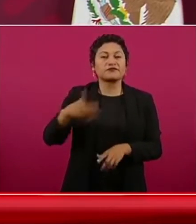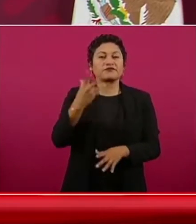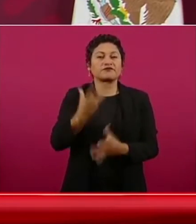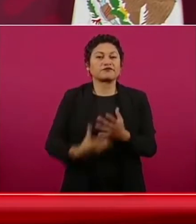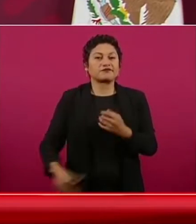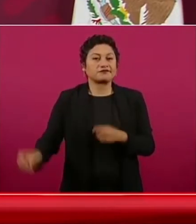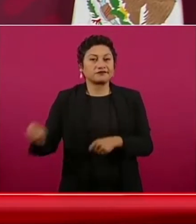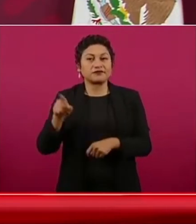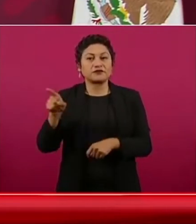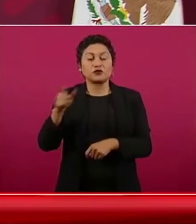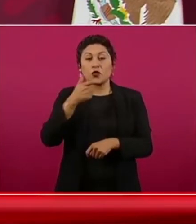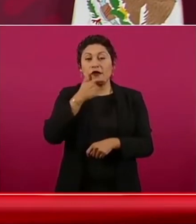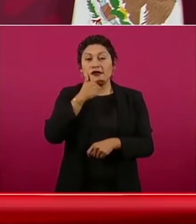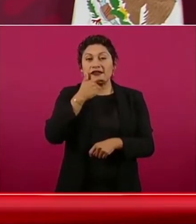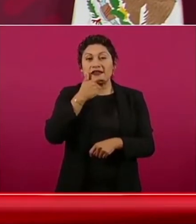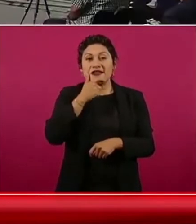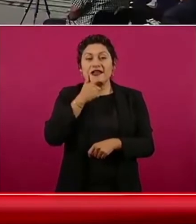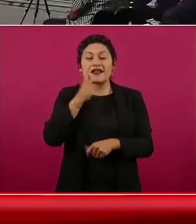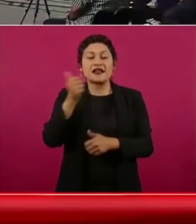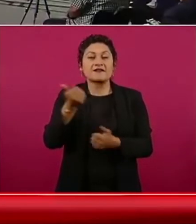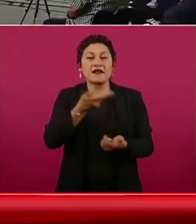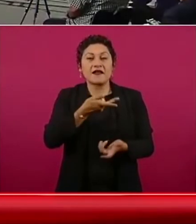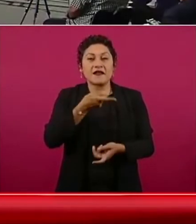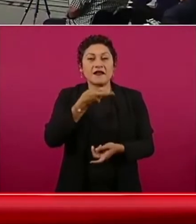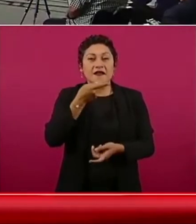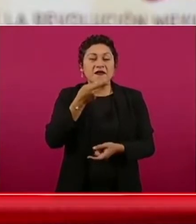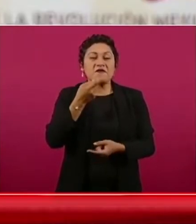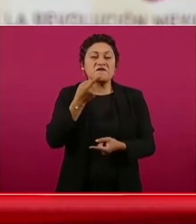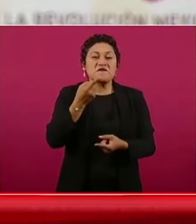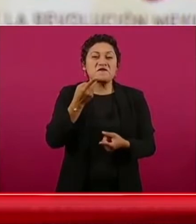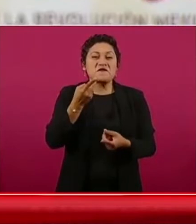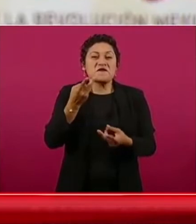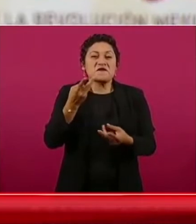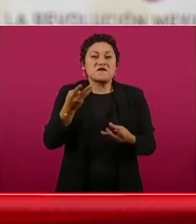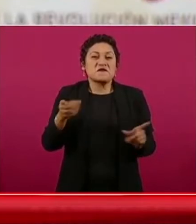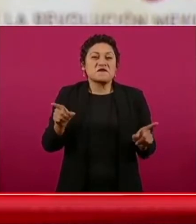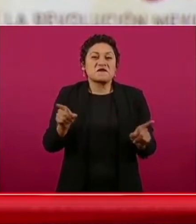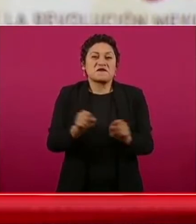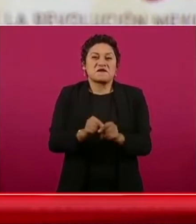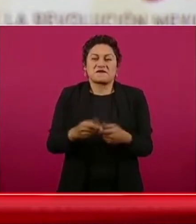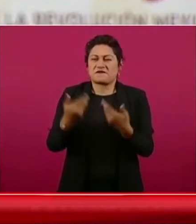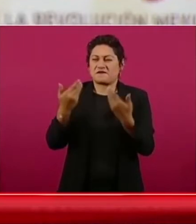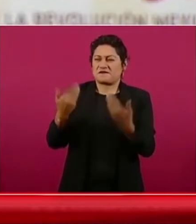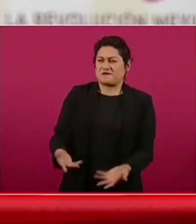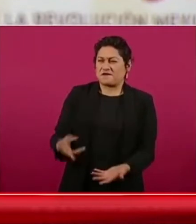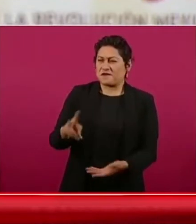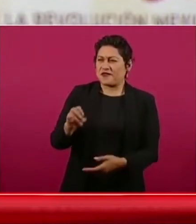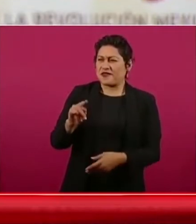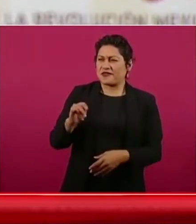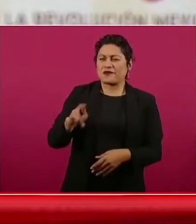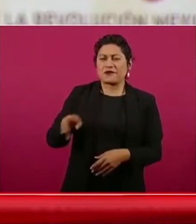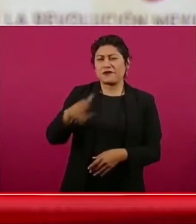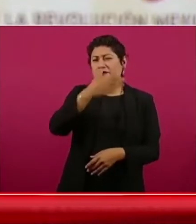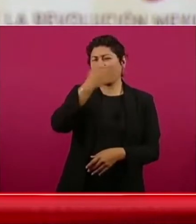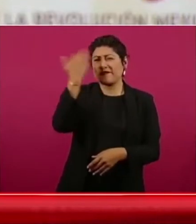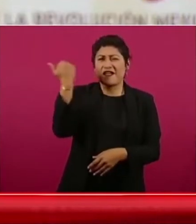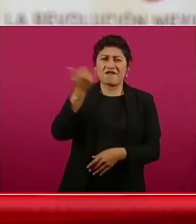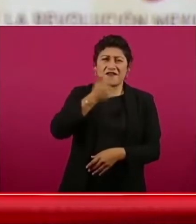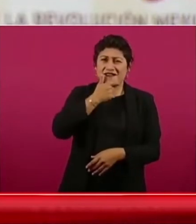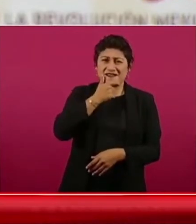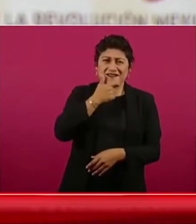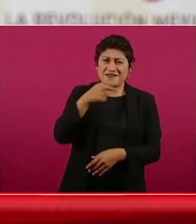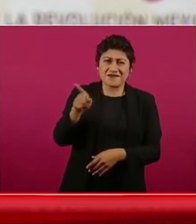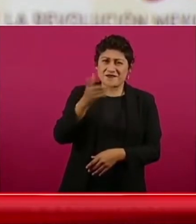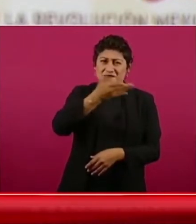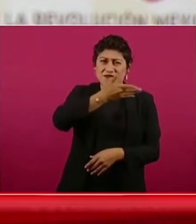de Taiwán y 1, 2, 3. Vito Manuel, tú no sabes inglés, tú no sabes